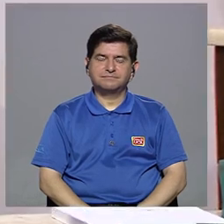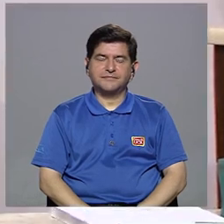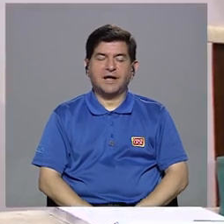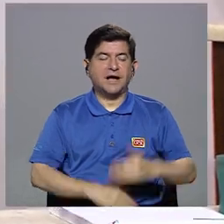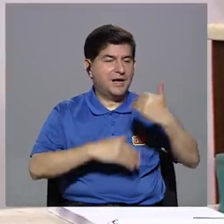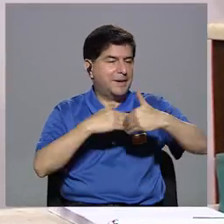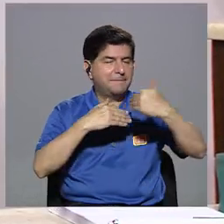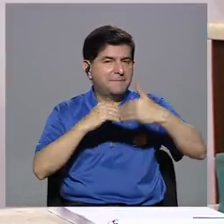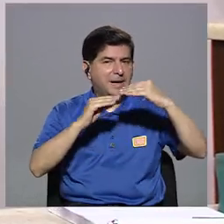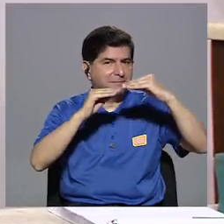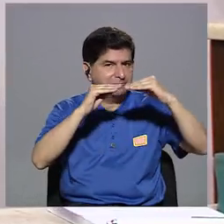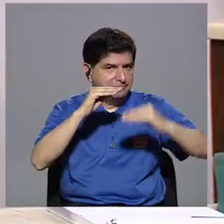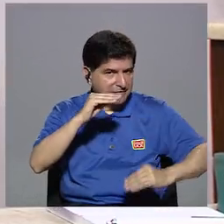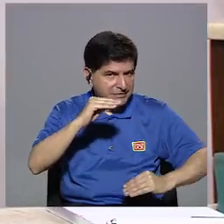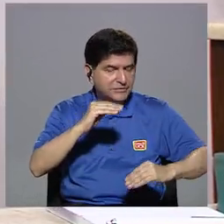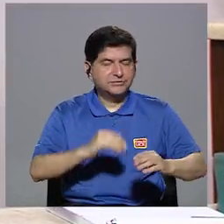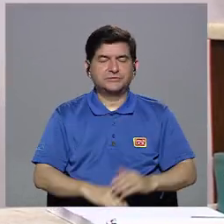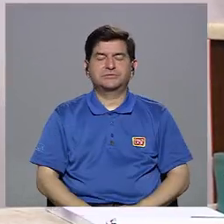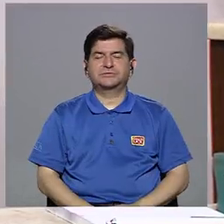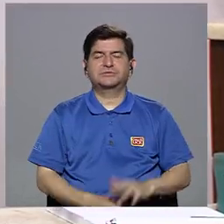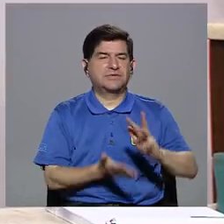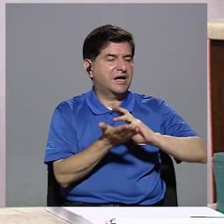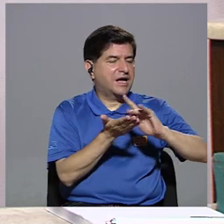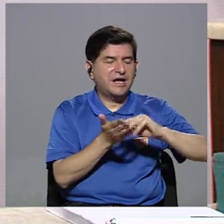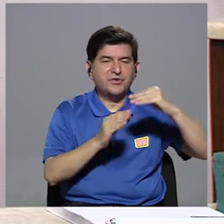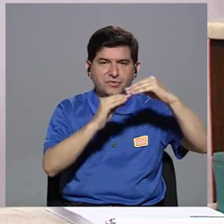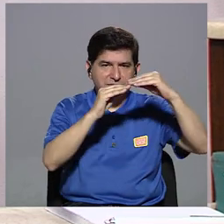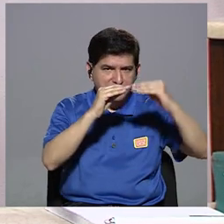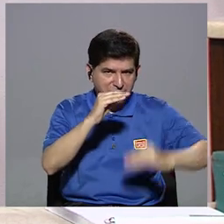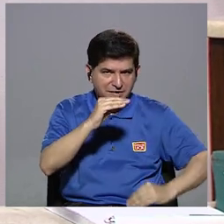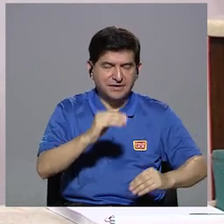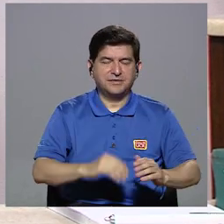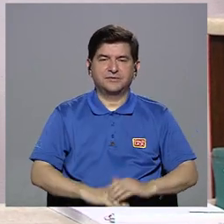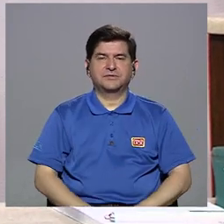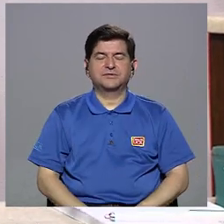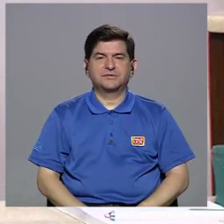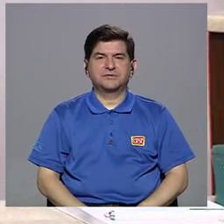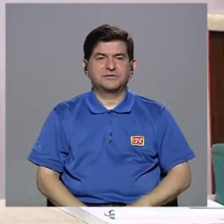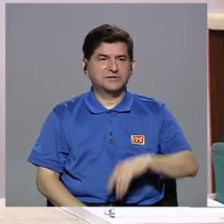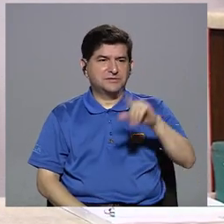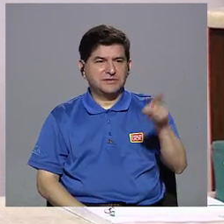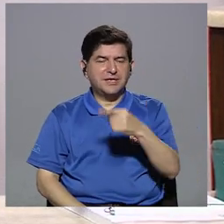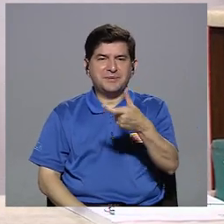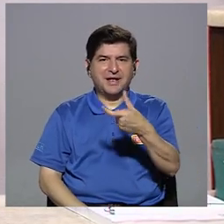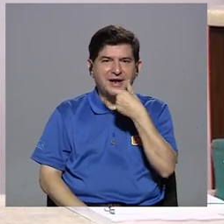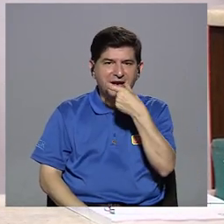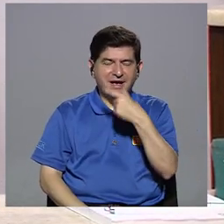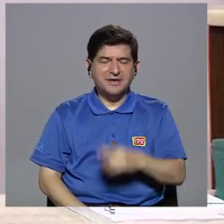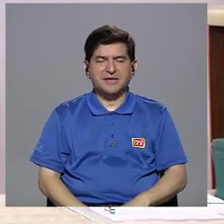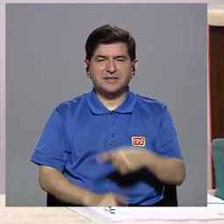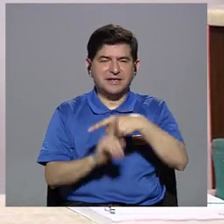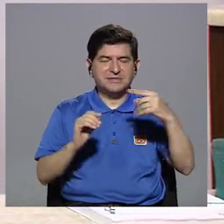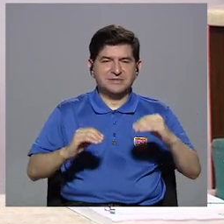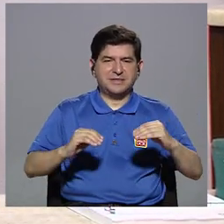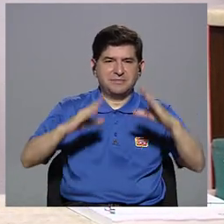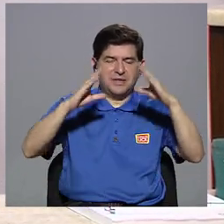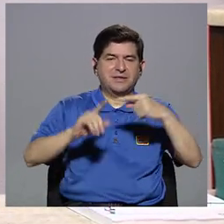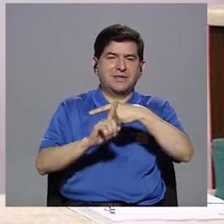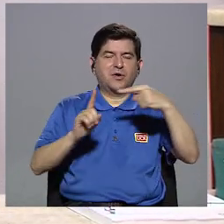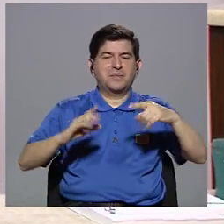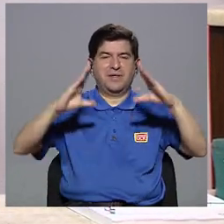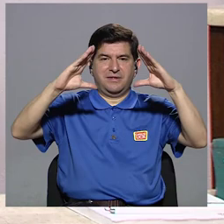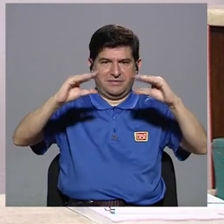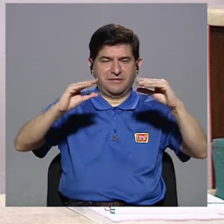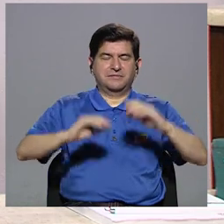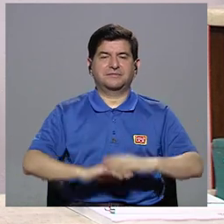bagel pan baje la luz quítese las galletas de la media mañana y de la